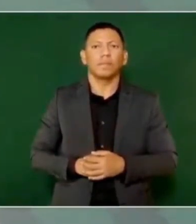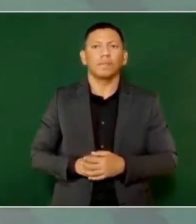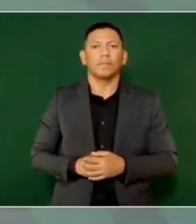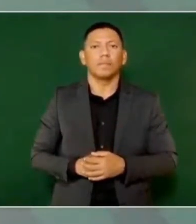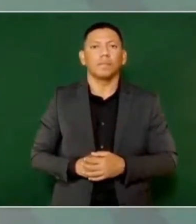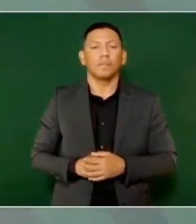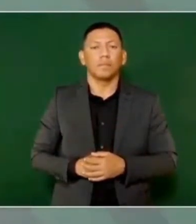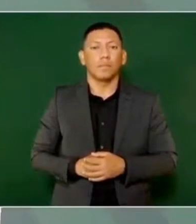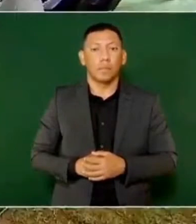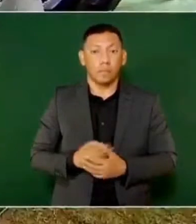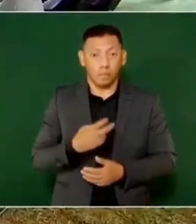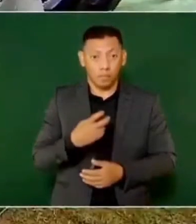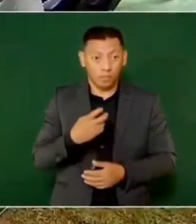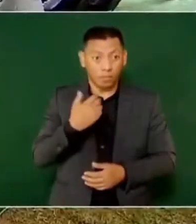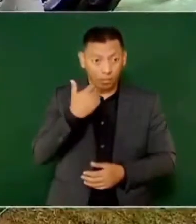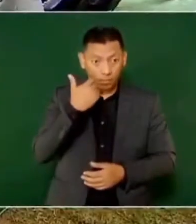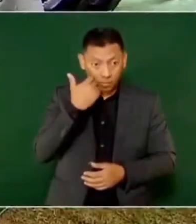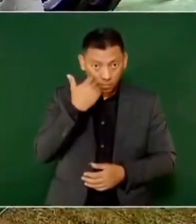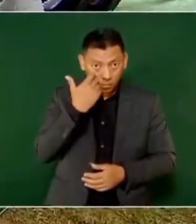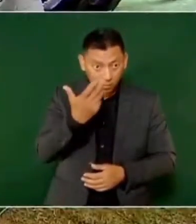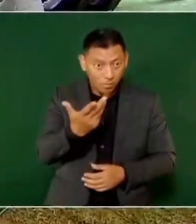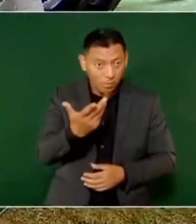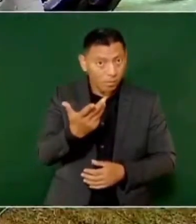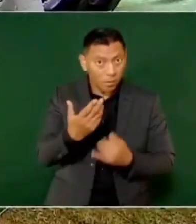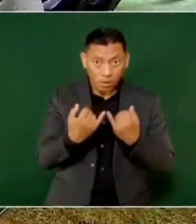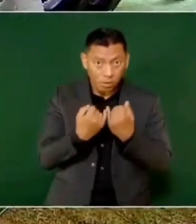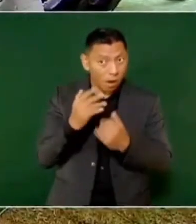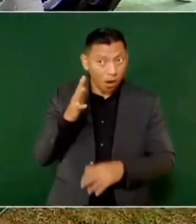. ¿Queremos eso para el futuro?